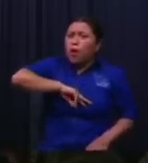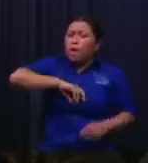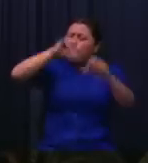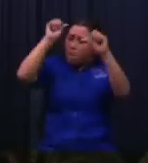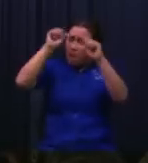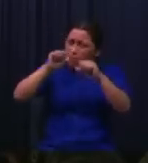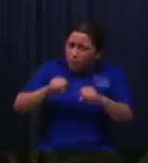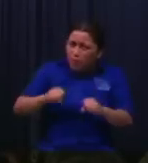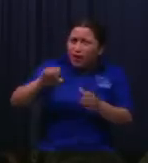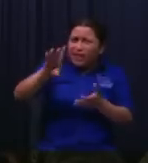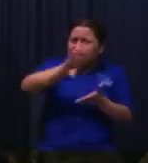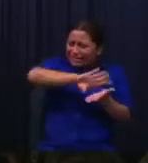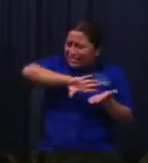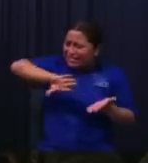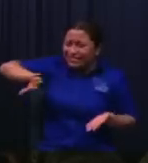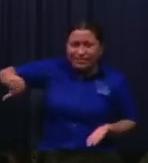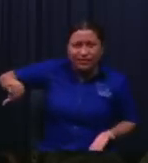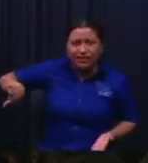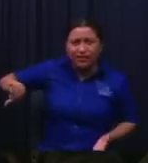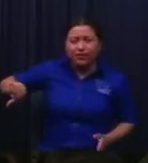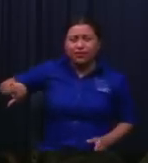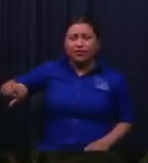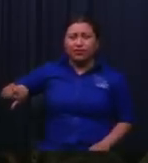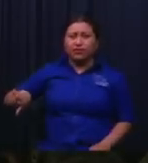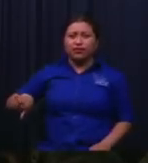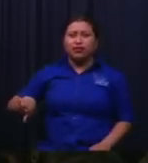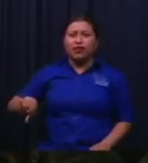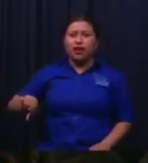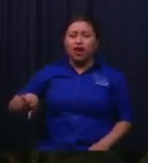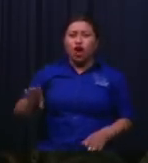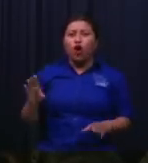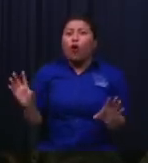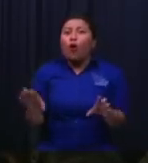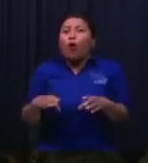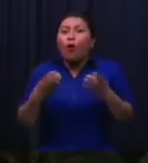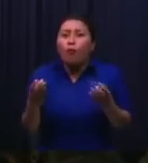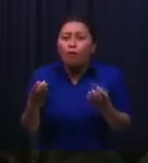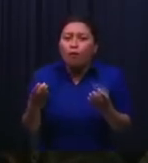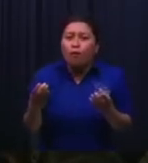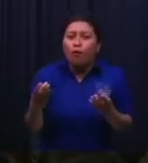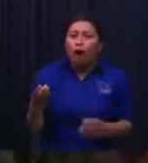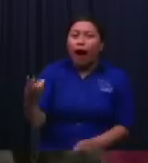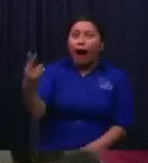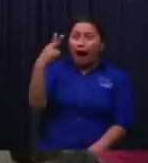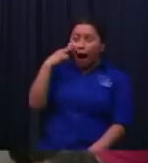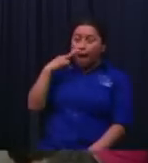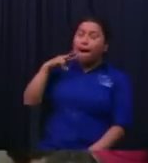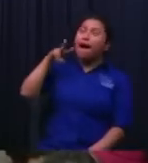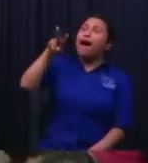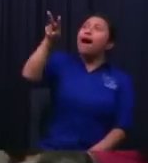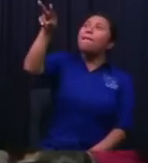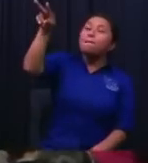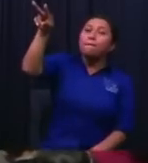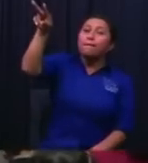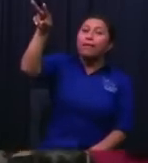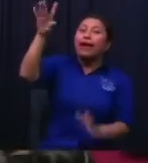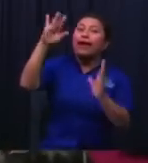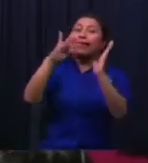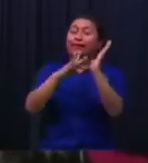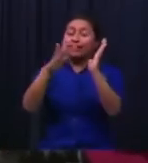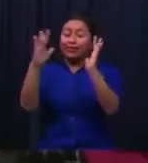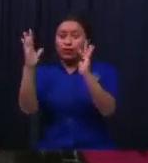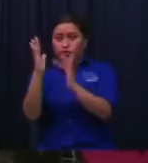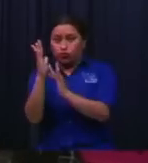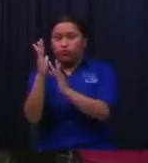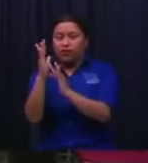Versículo 2. Puestos los ojos en Jesús, ¿Puesto los ojos en quién?